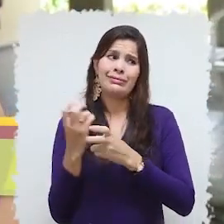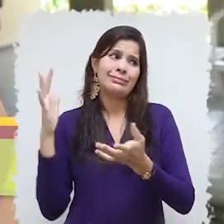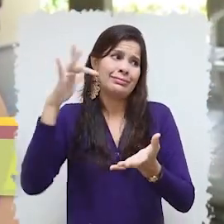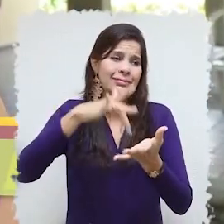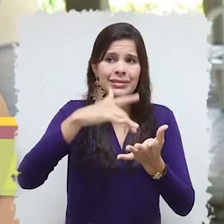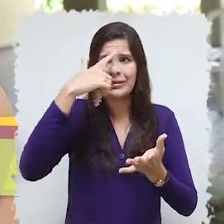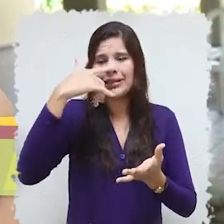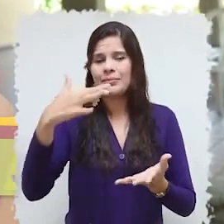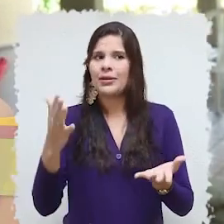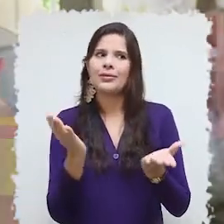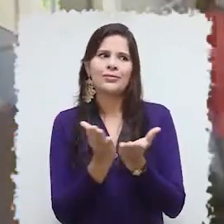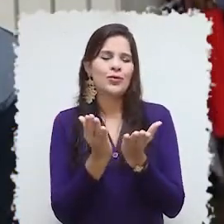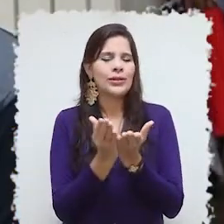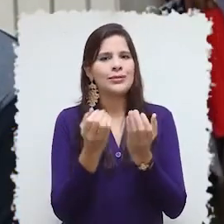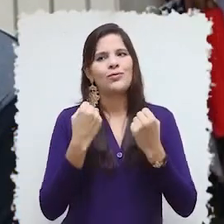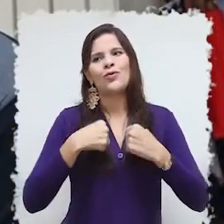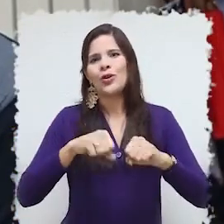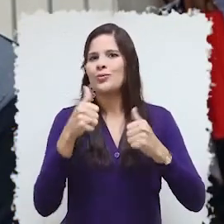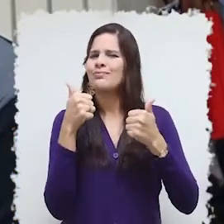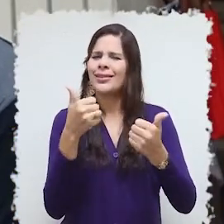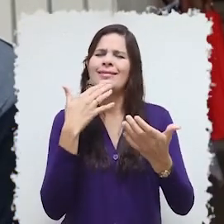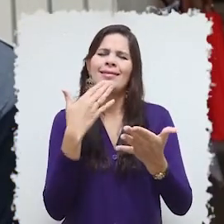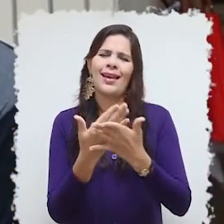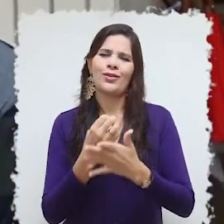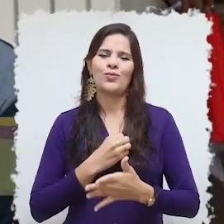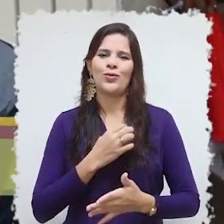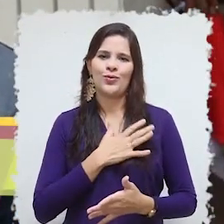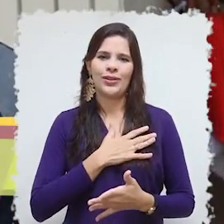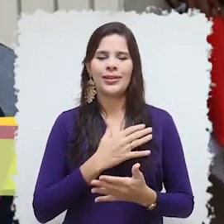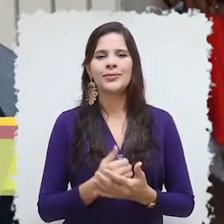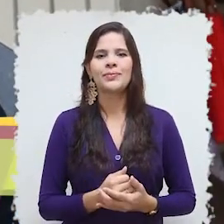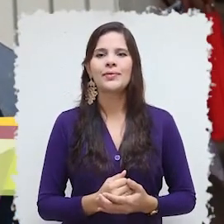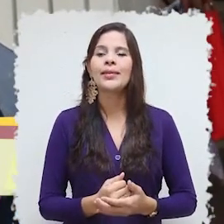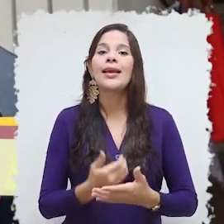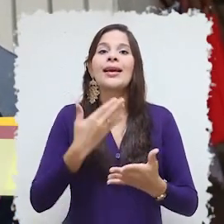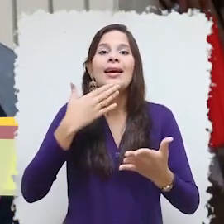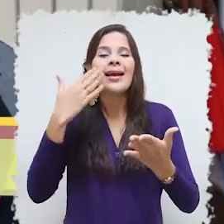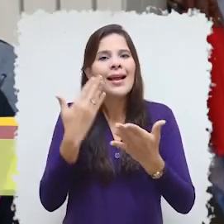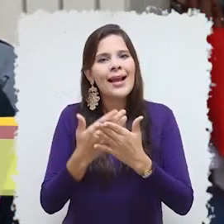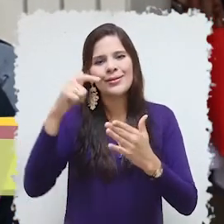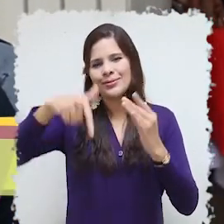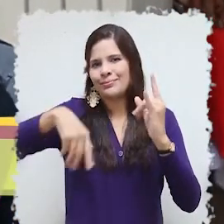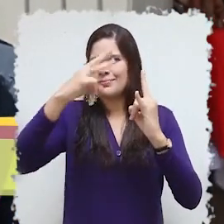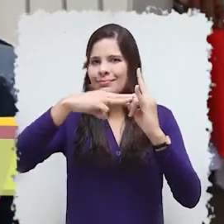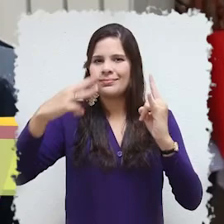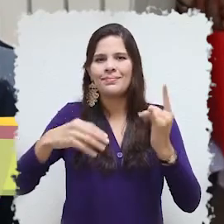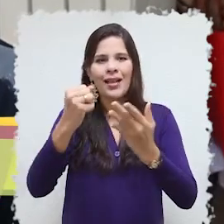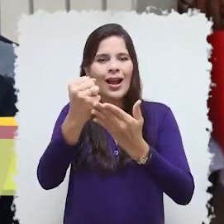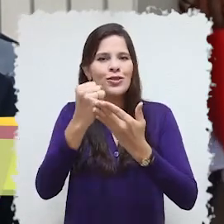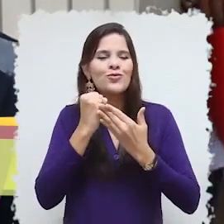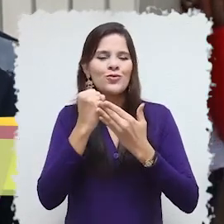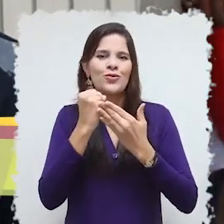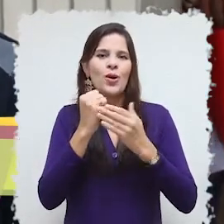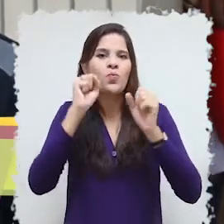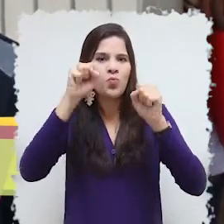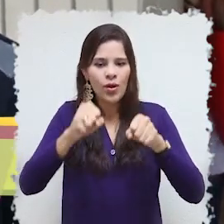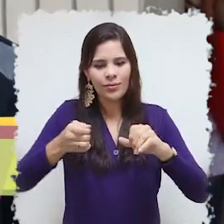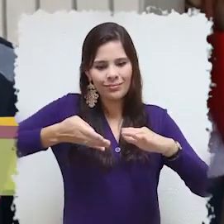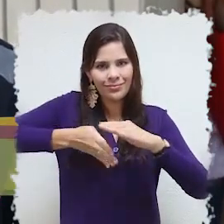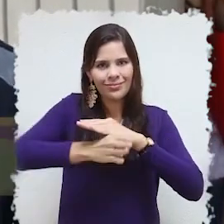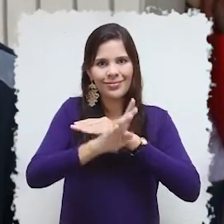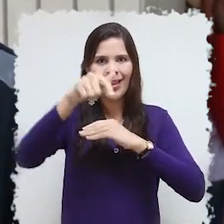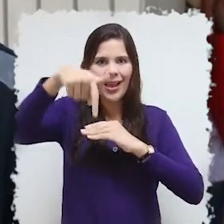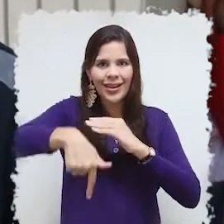una oportunidad muy grande para todos. Nos brinda muchas oportunidades, ya que podemos ingresar